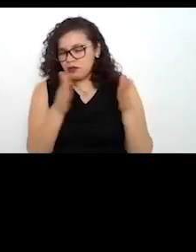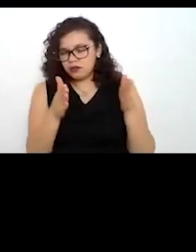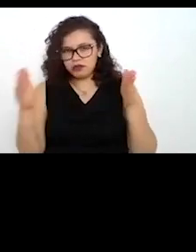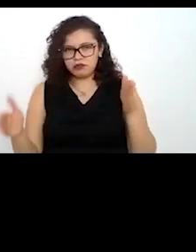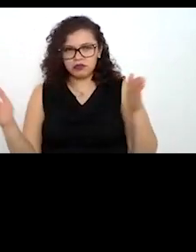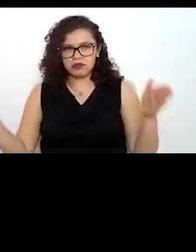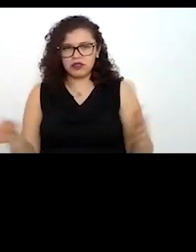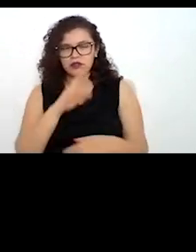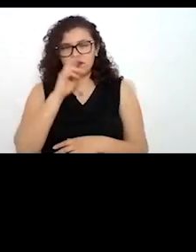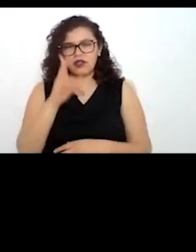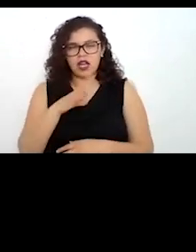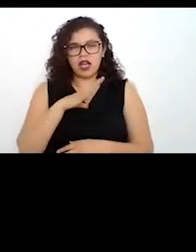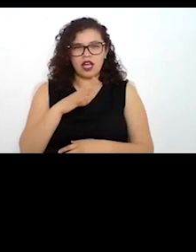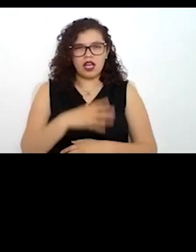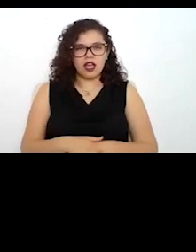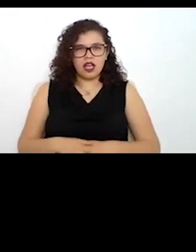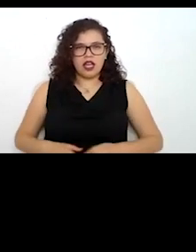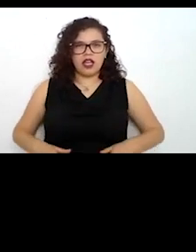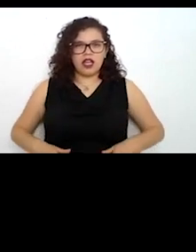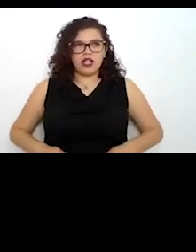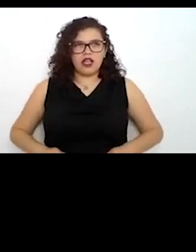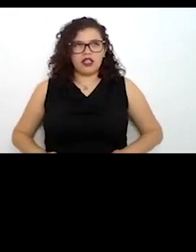lo correcto es hacer un